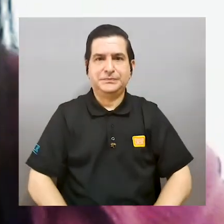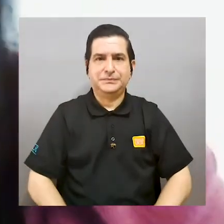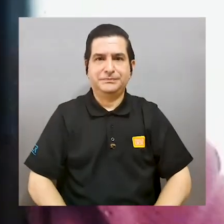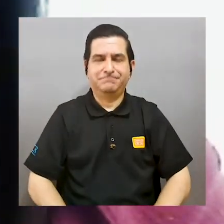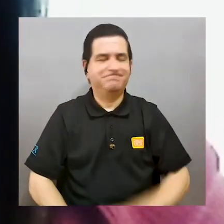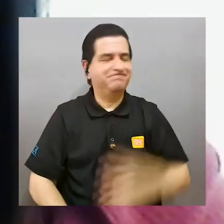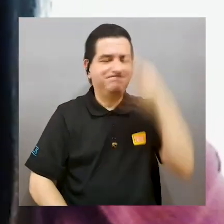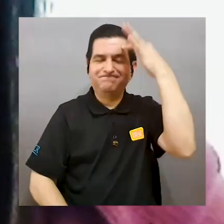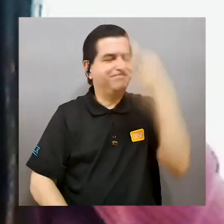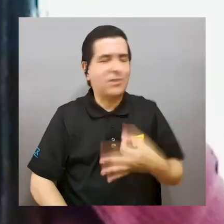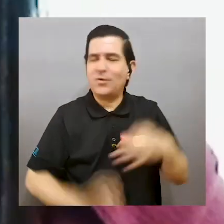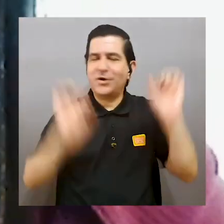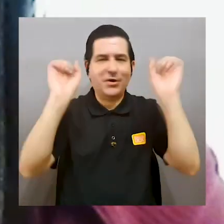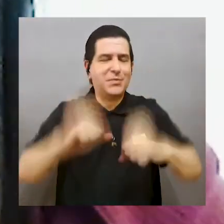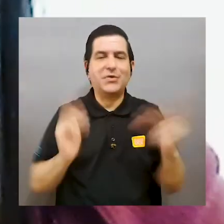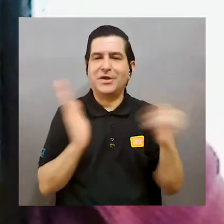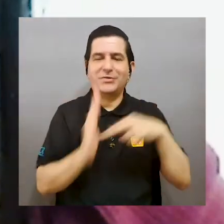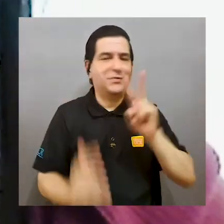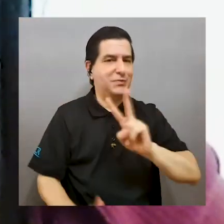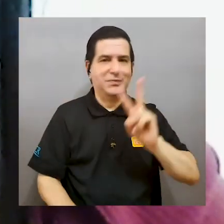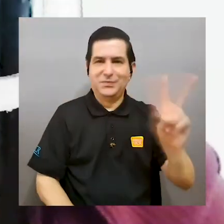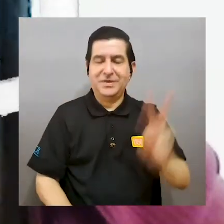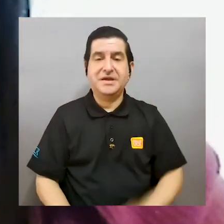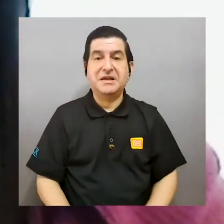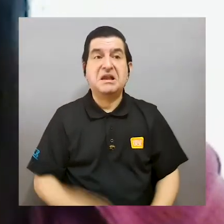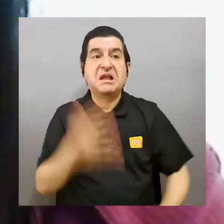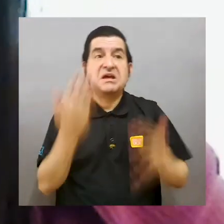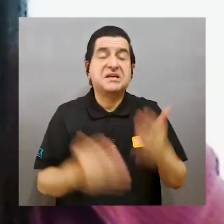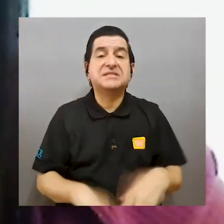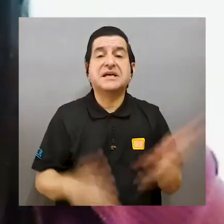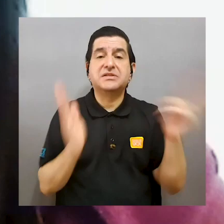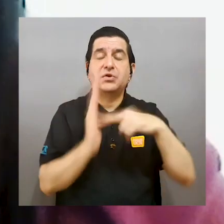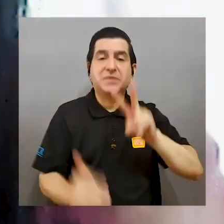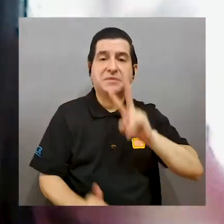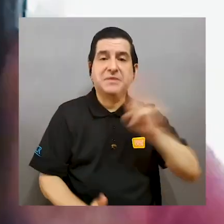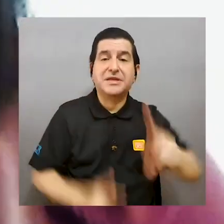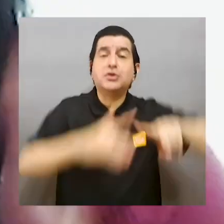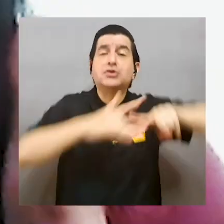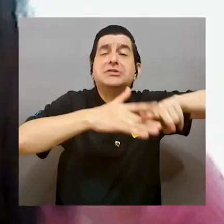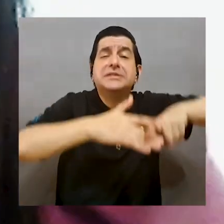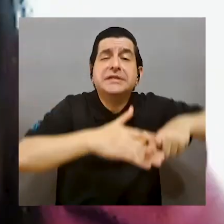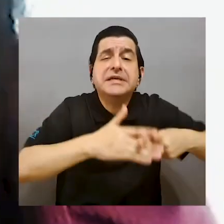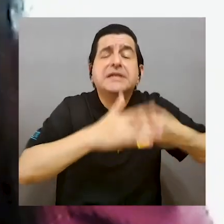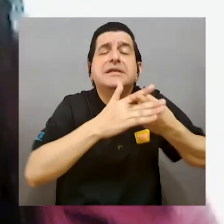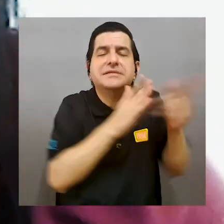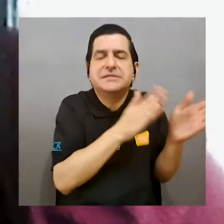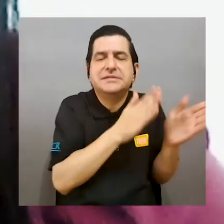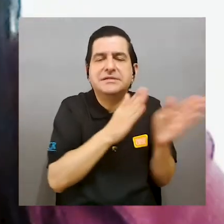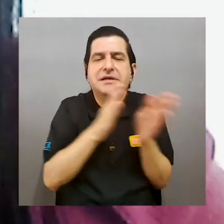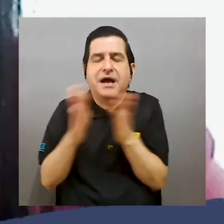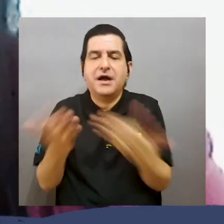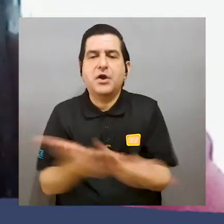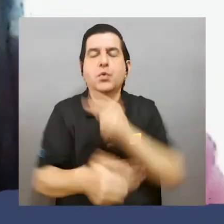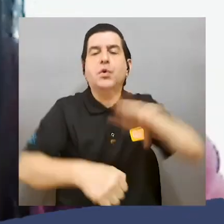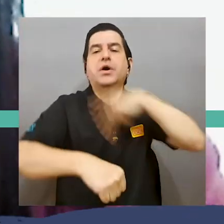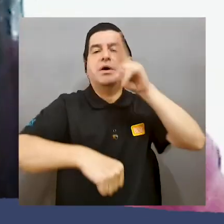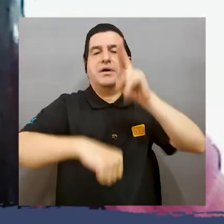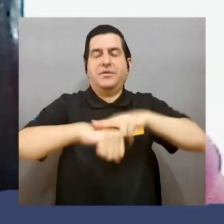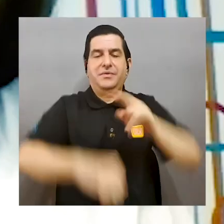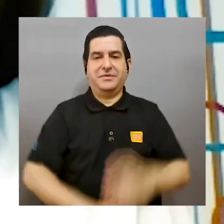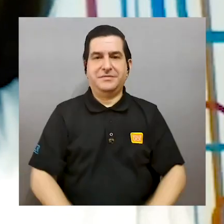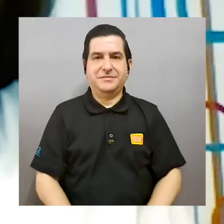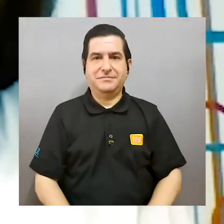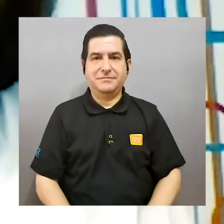y no creo que lo logremos para el 2022, ¿verdad? Apenas para el 2022 vamos a estar nuevamente acomodándonos a esa nueva